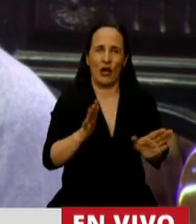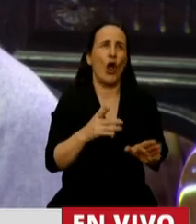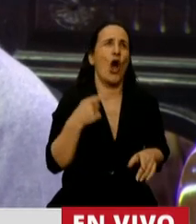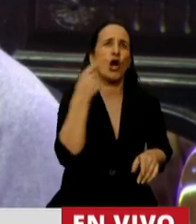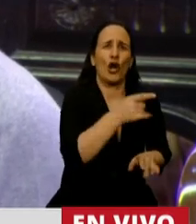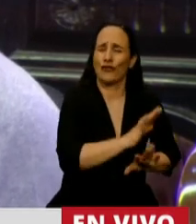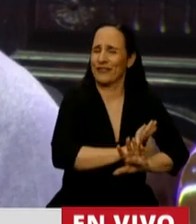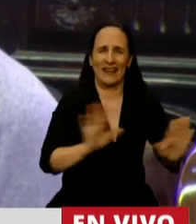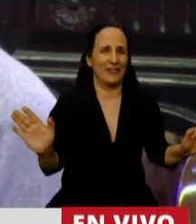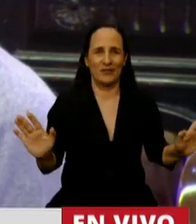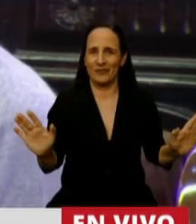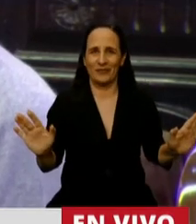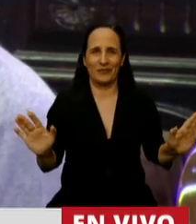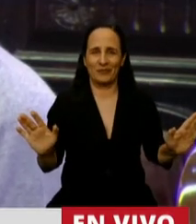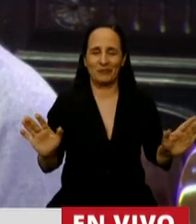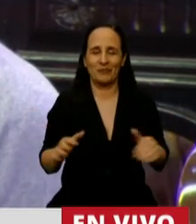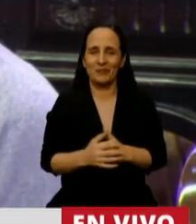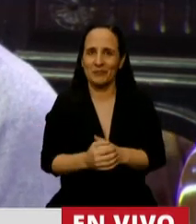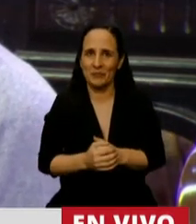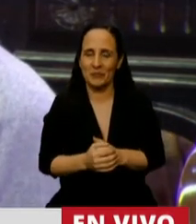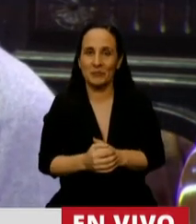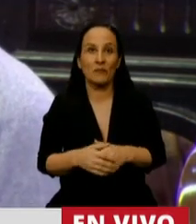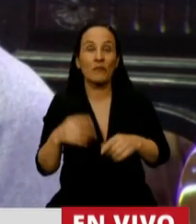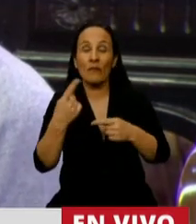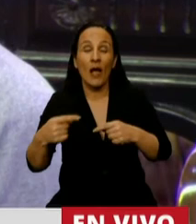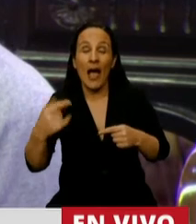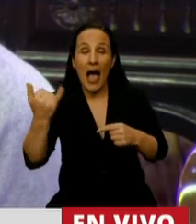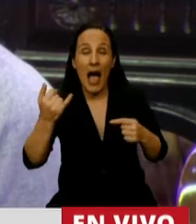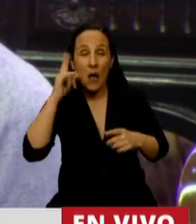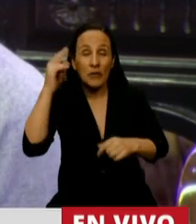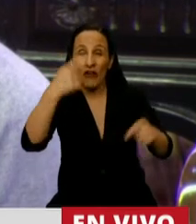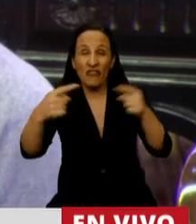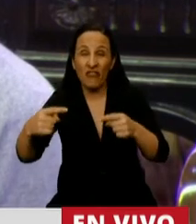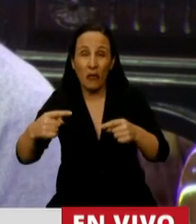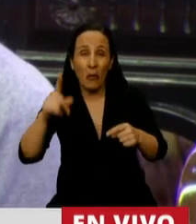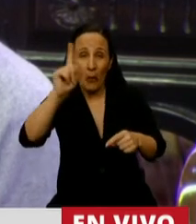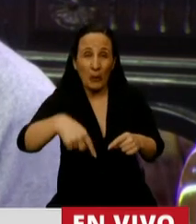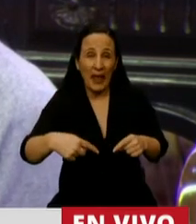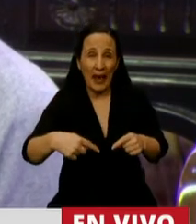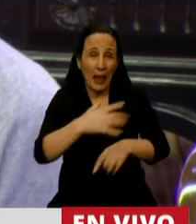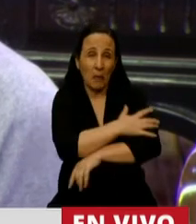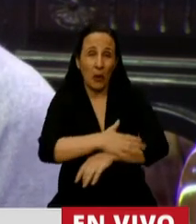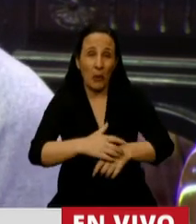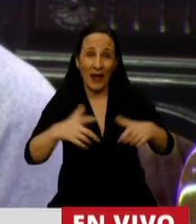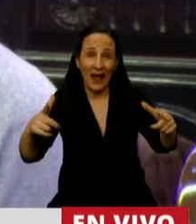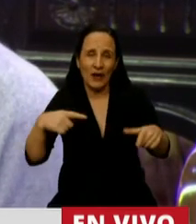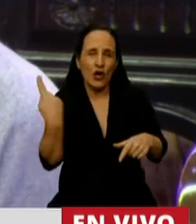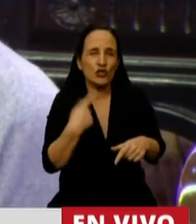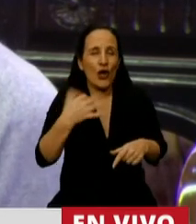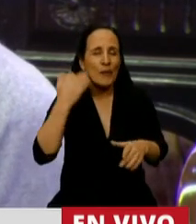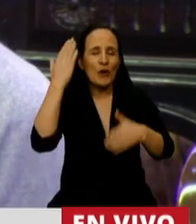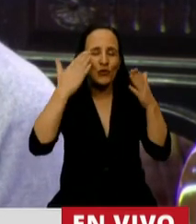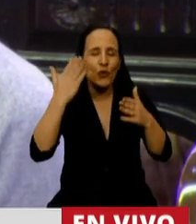debemos dejar atrás las contradicciones que nos empobrecen y soñar con un gran país para el beneficio de los más